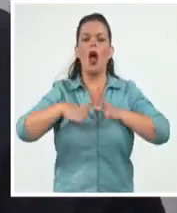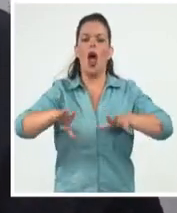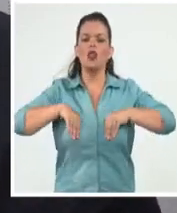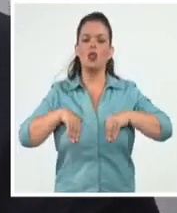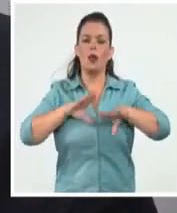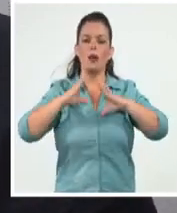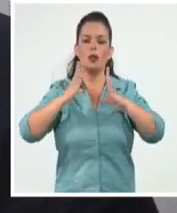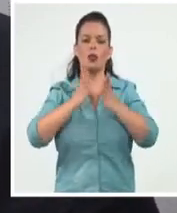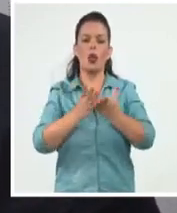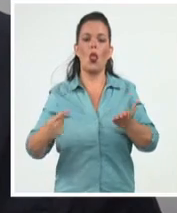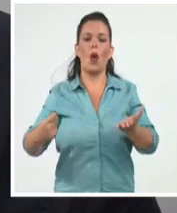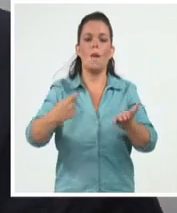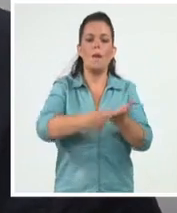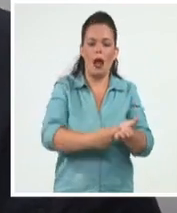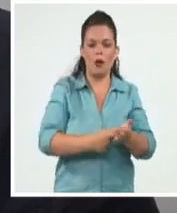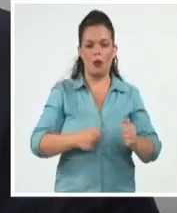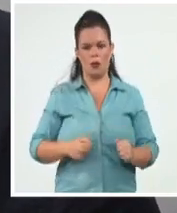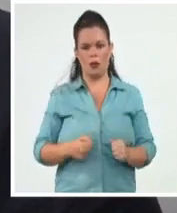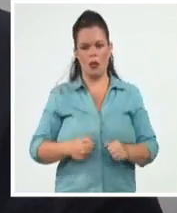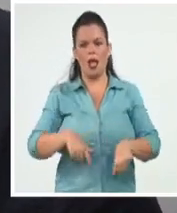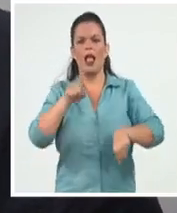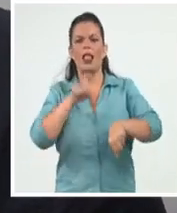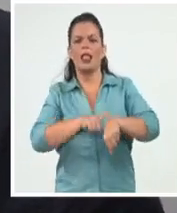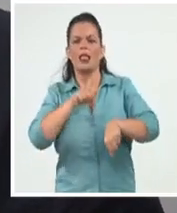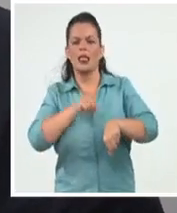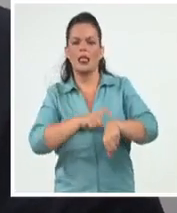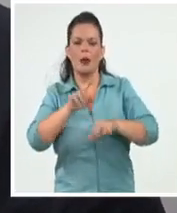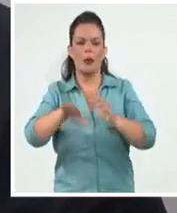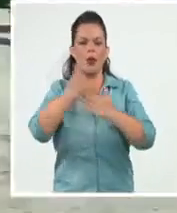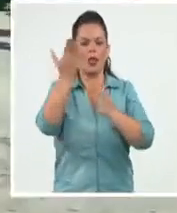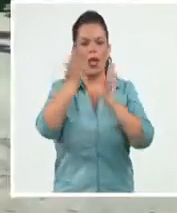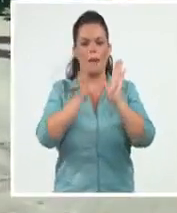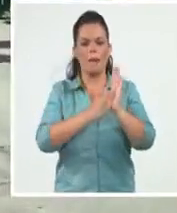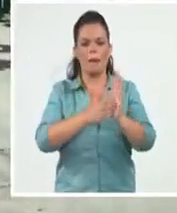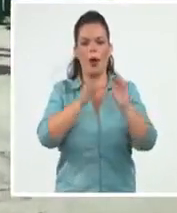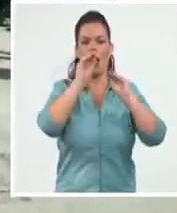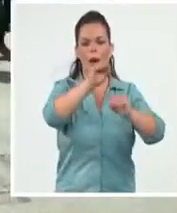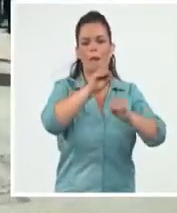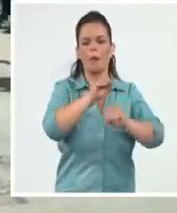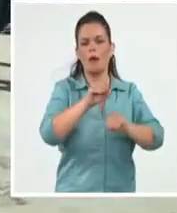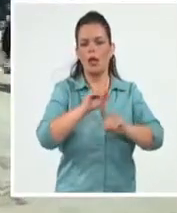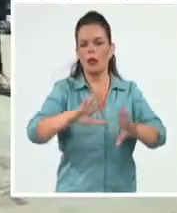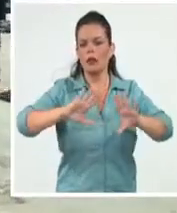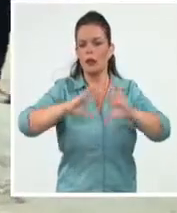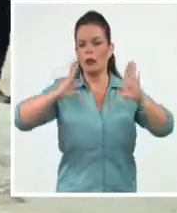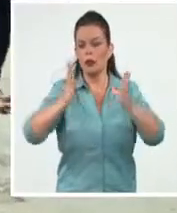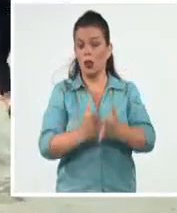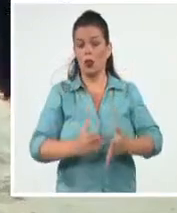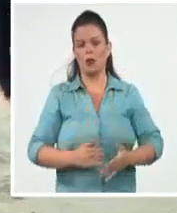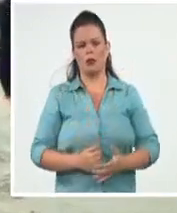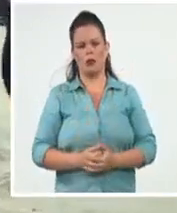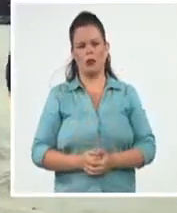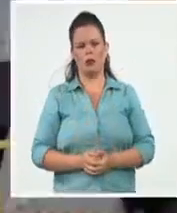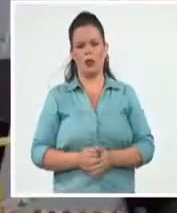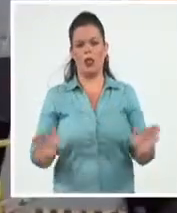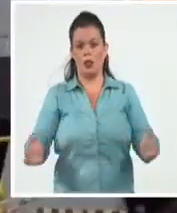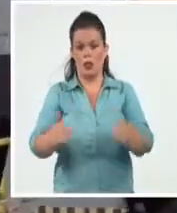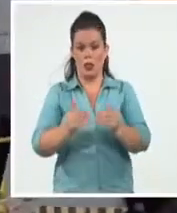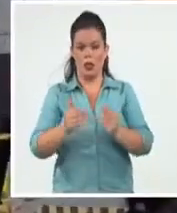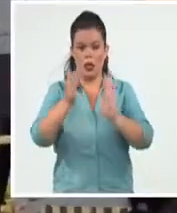concepto de manipulación, almacenamiento y transportación del producto. Al cierre del mes de julio, Cuba había